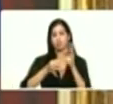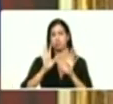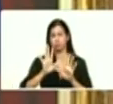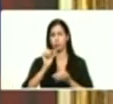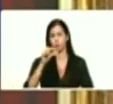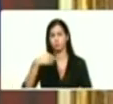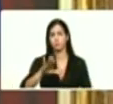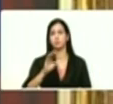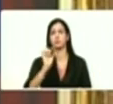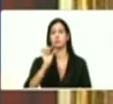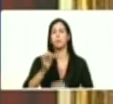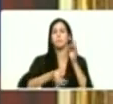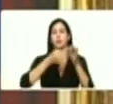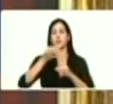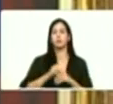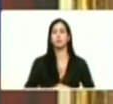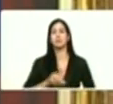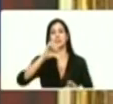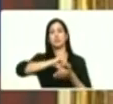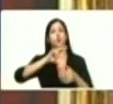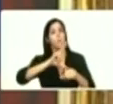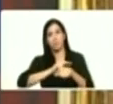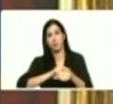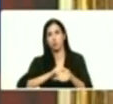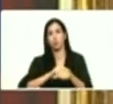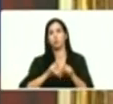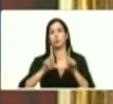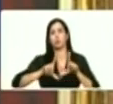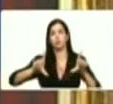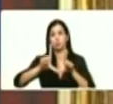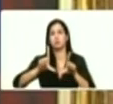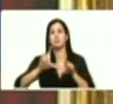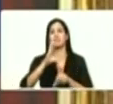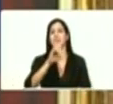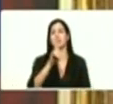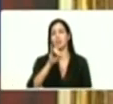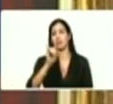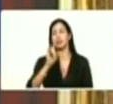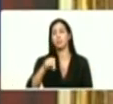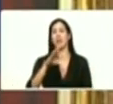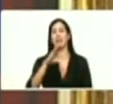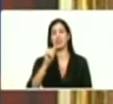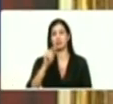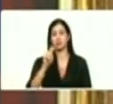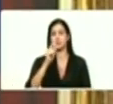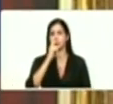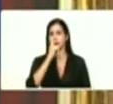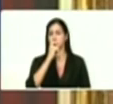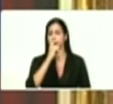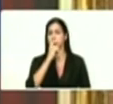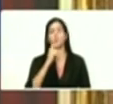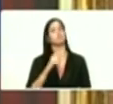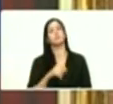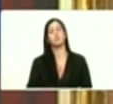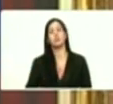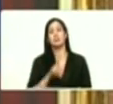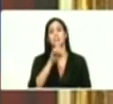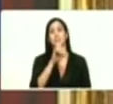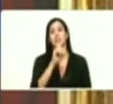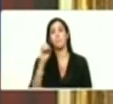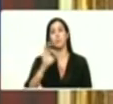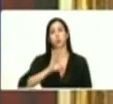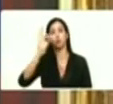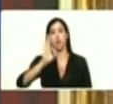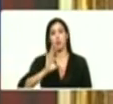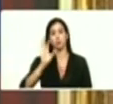en los ambulatorios en los CDI y en los CAT el tema de la cobertura 100%